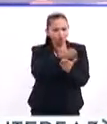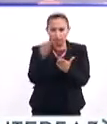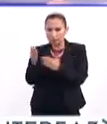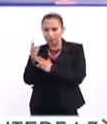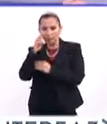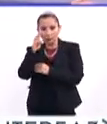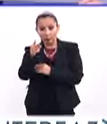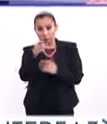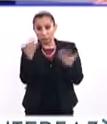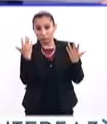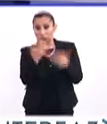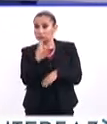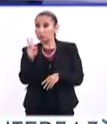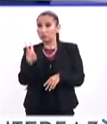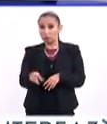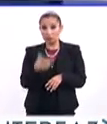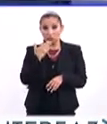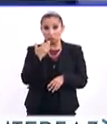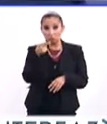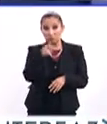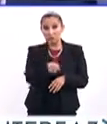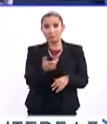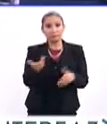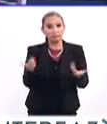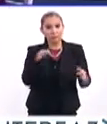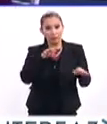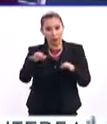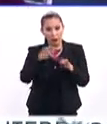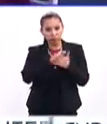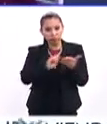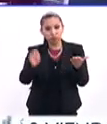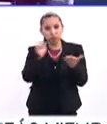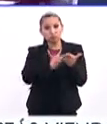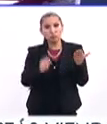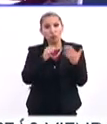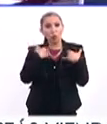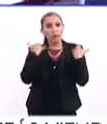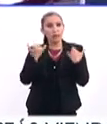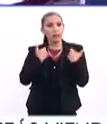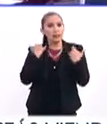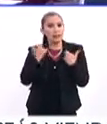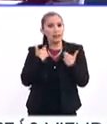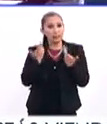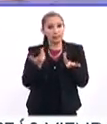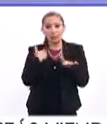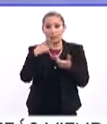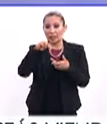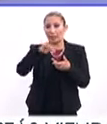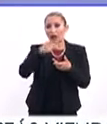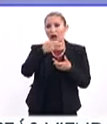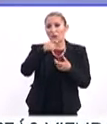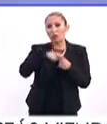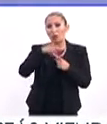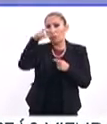se encuentra con cosas realmente admirables del trabajo literario, por ejemplo, de los jóvenes escritores que escriben en náhuatl,